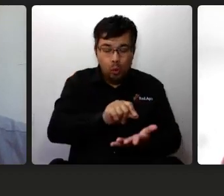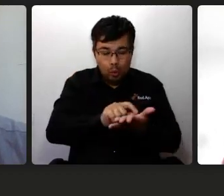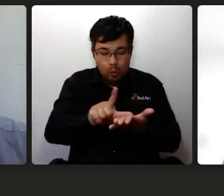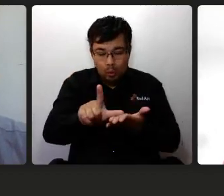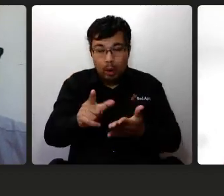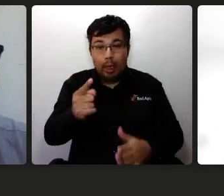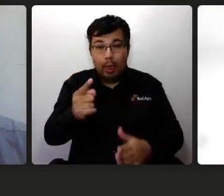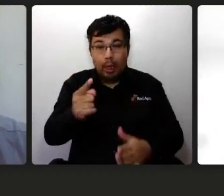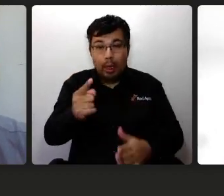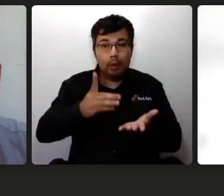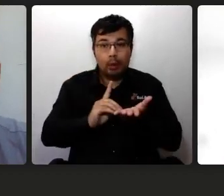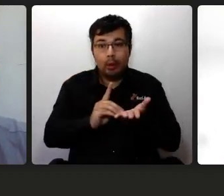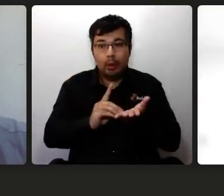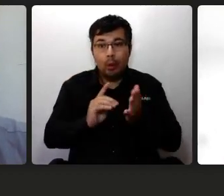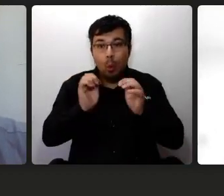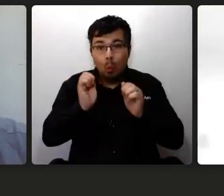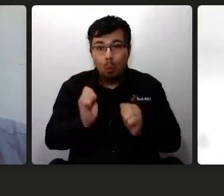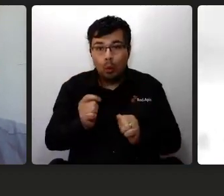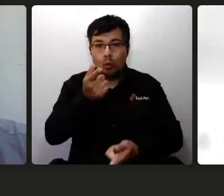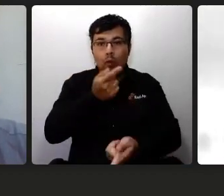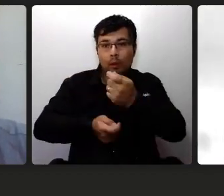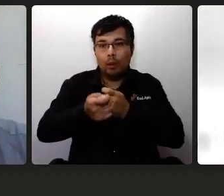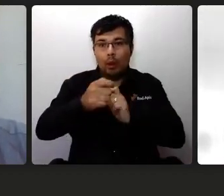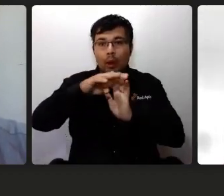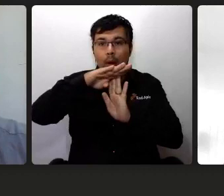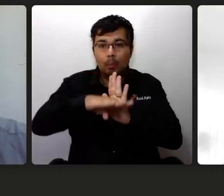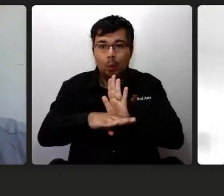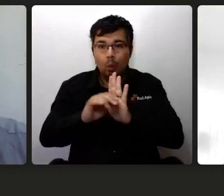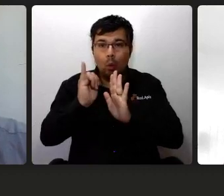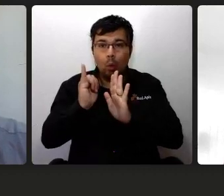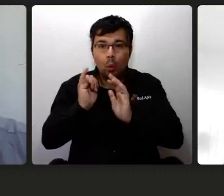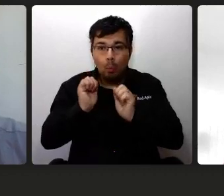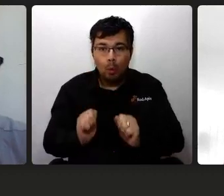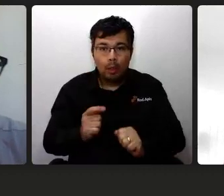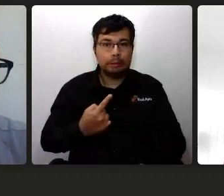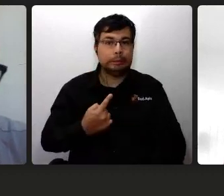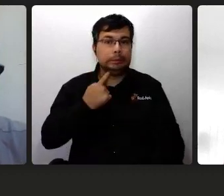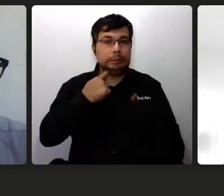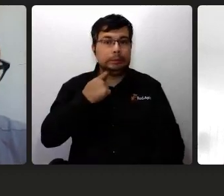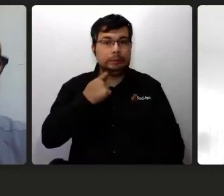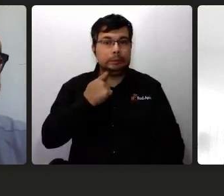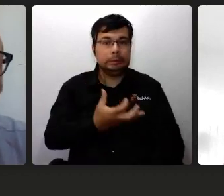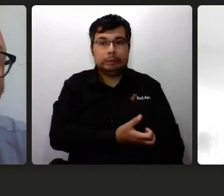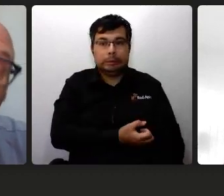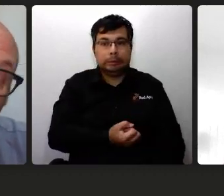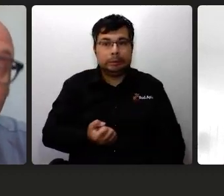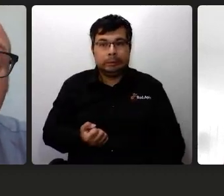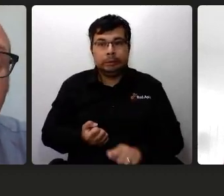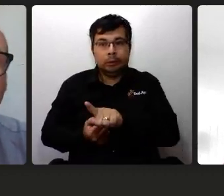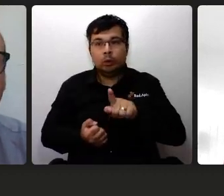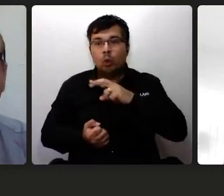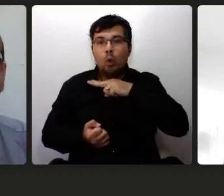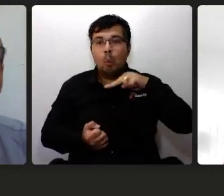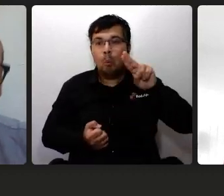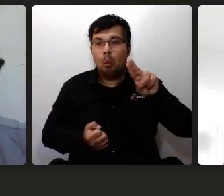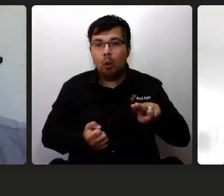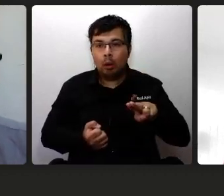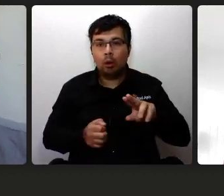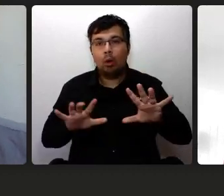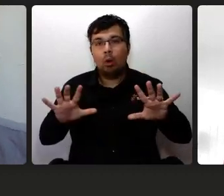digital que puedo vender menos, me puede afectar las lucas, sin duda, tengo que apretarme, pero no morir o quedar en el intento o